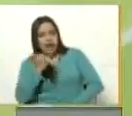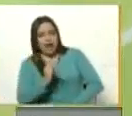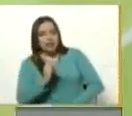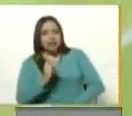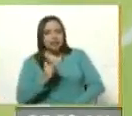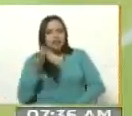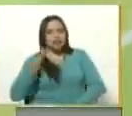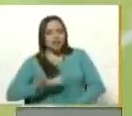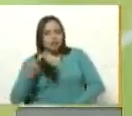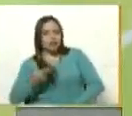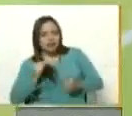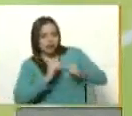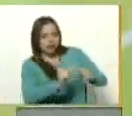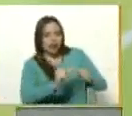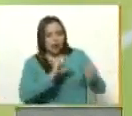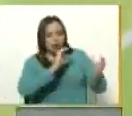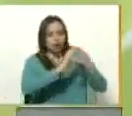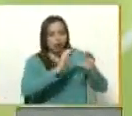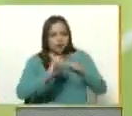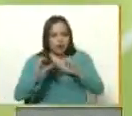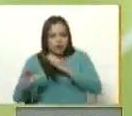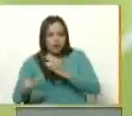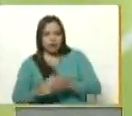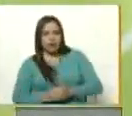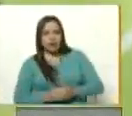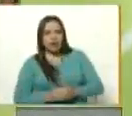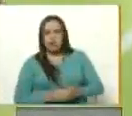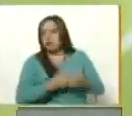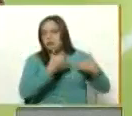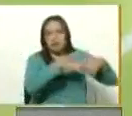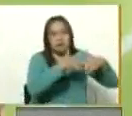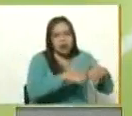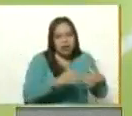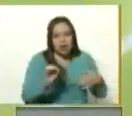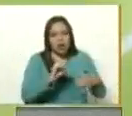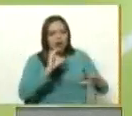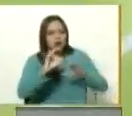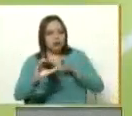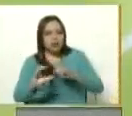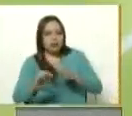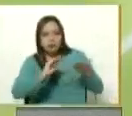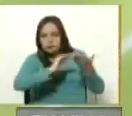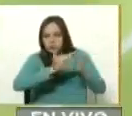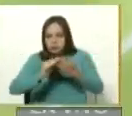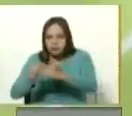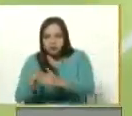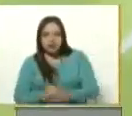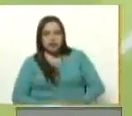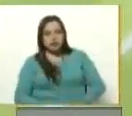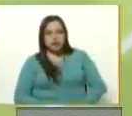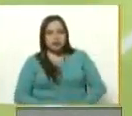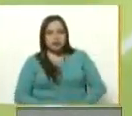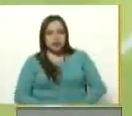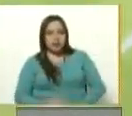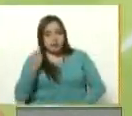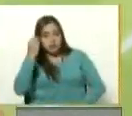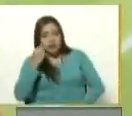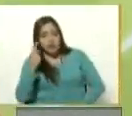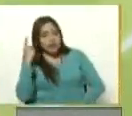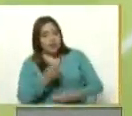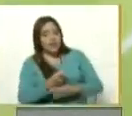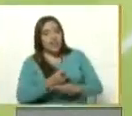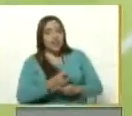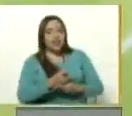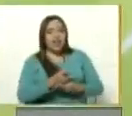comunicación, sea comercial, como se vea, con la comunicación en nuestro país. Yo creo que tiene que